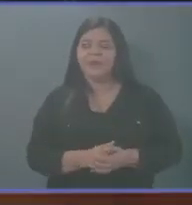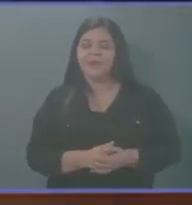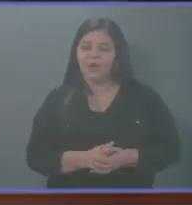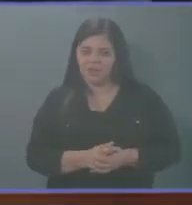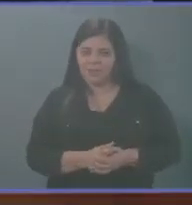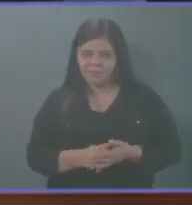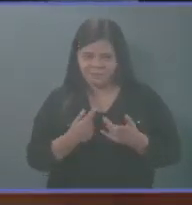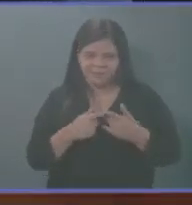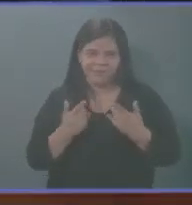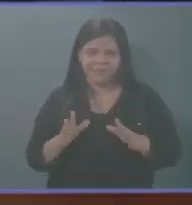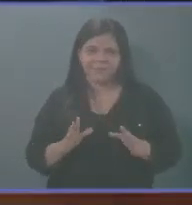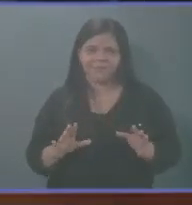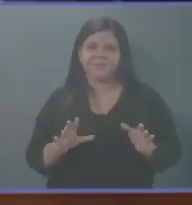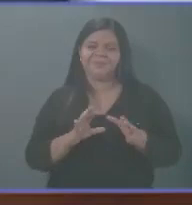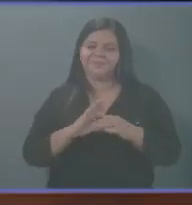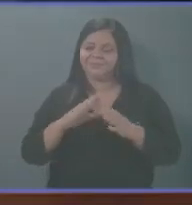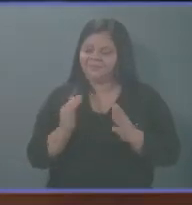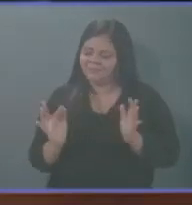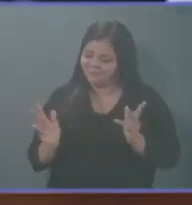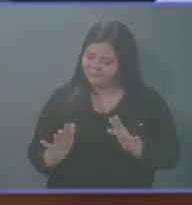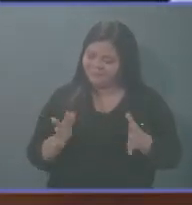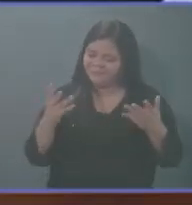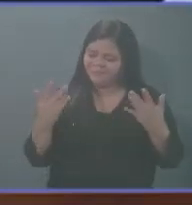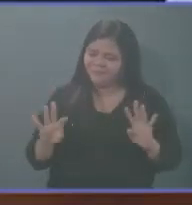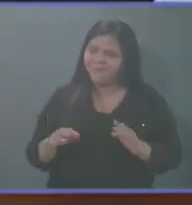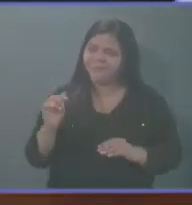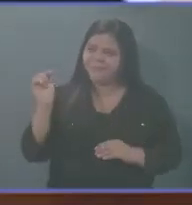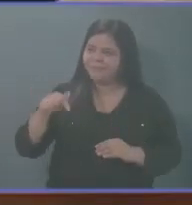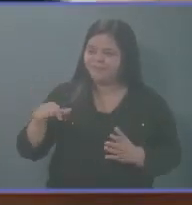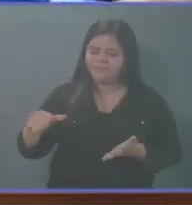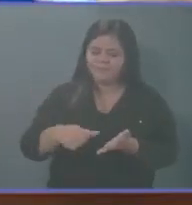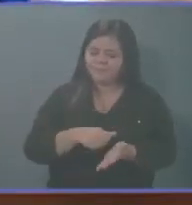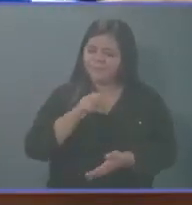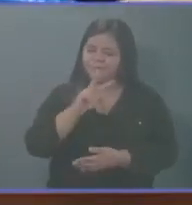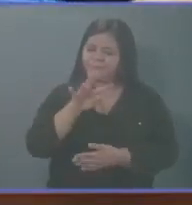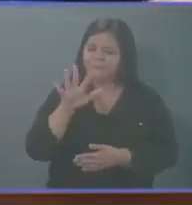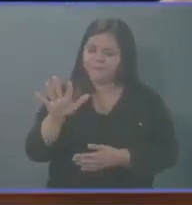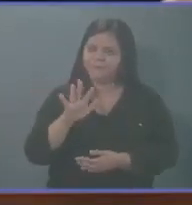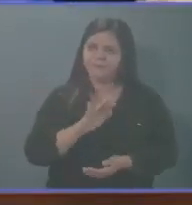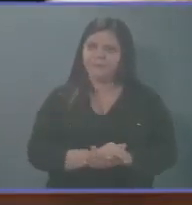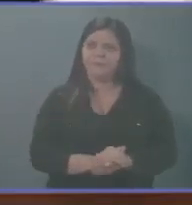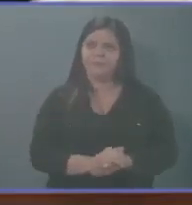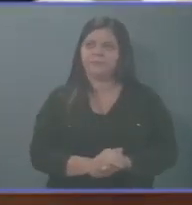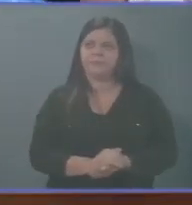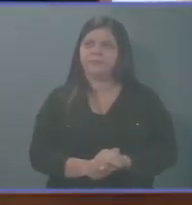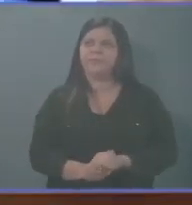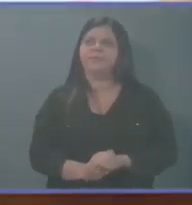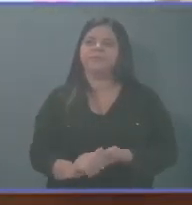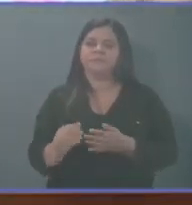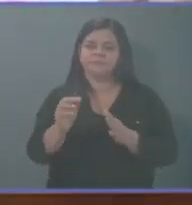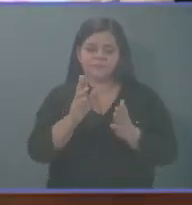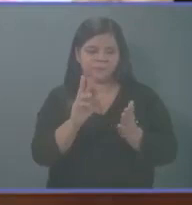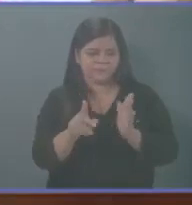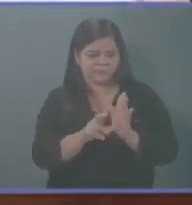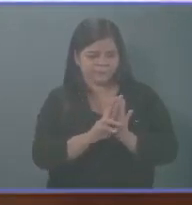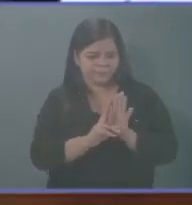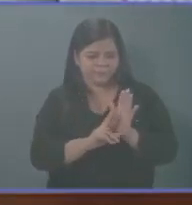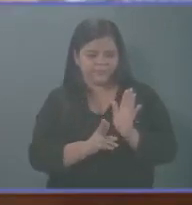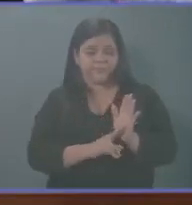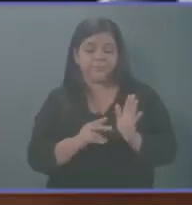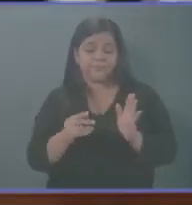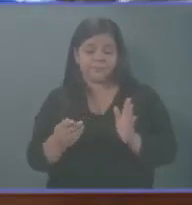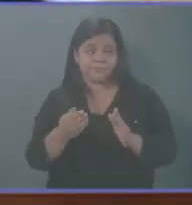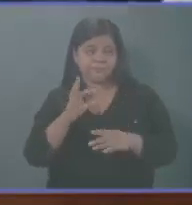Esa reunión está aquí en la página 25 del requerimiento que hace la Fiscalía General